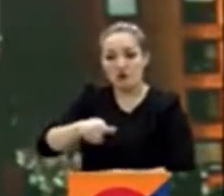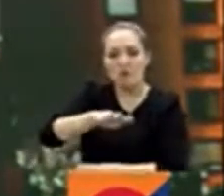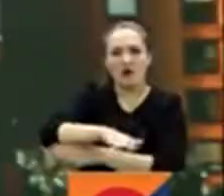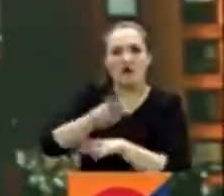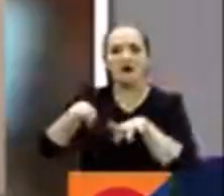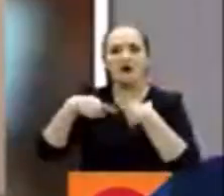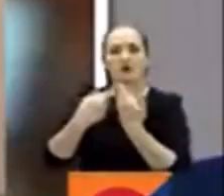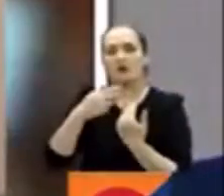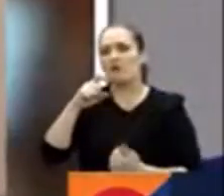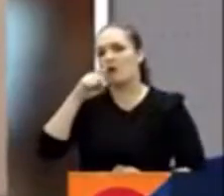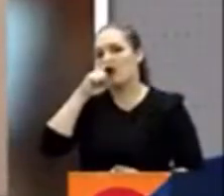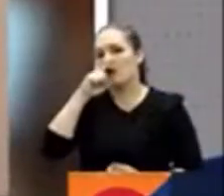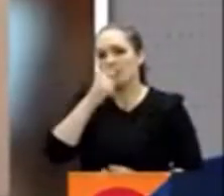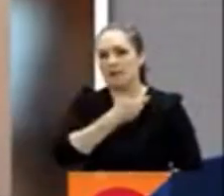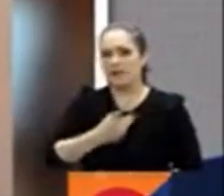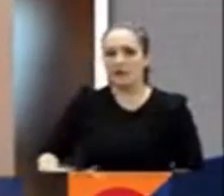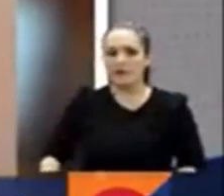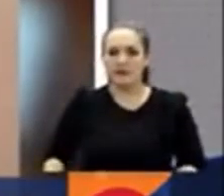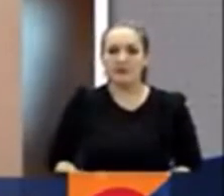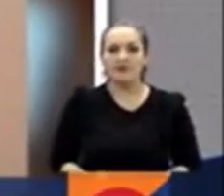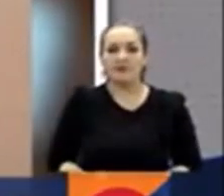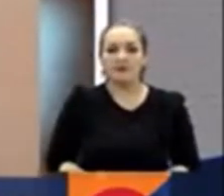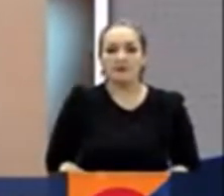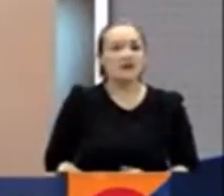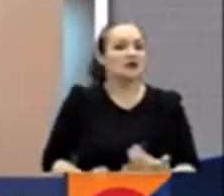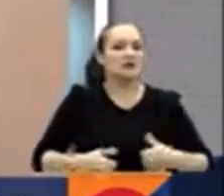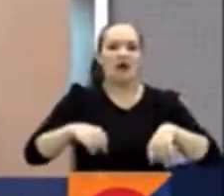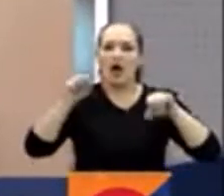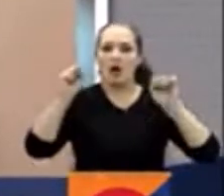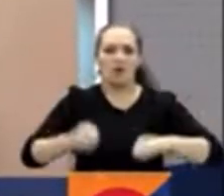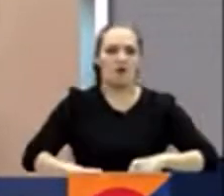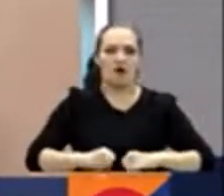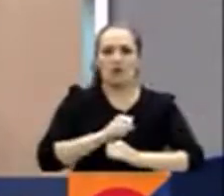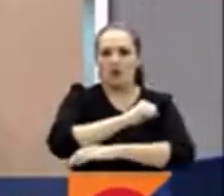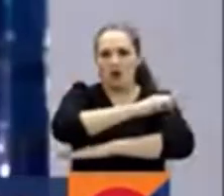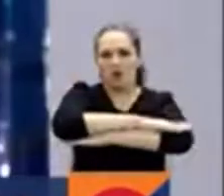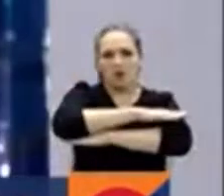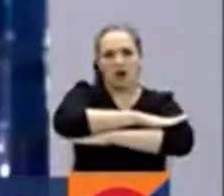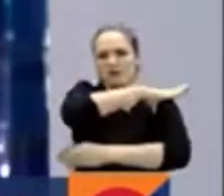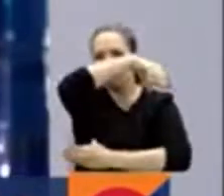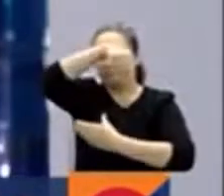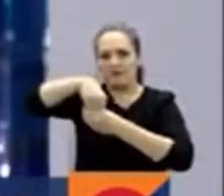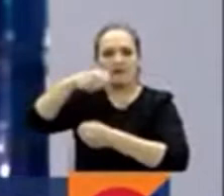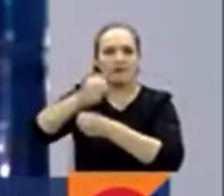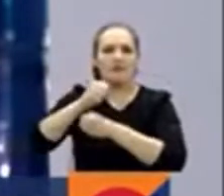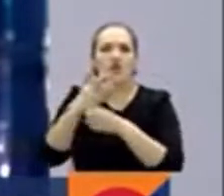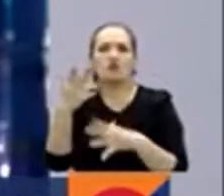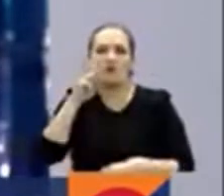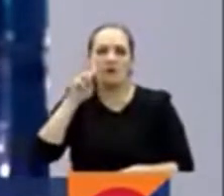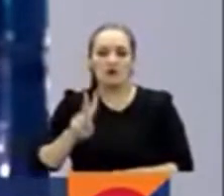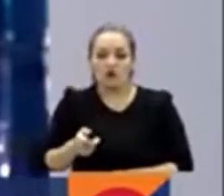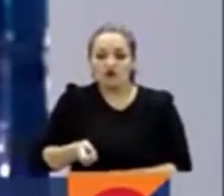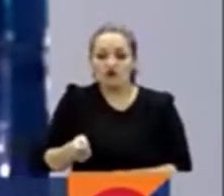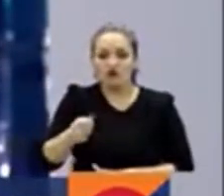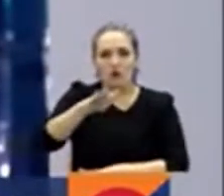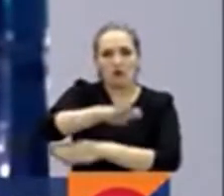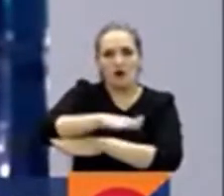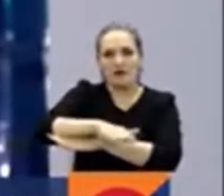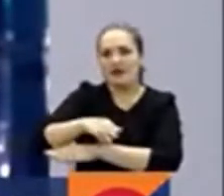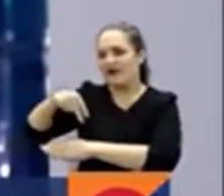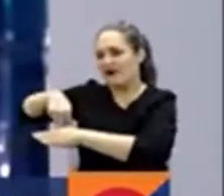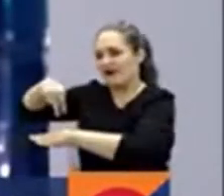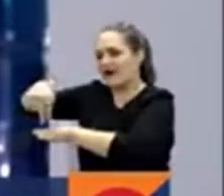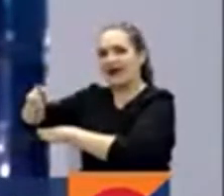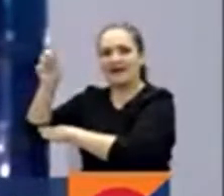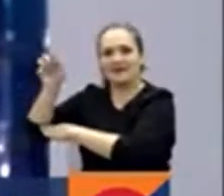Maduro. Armando Benedetti tomó posesión como embajador de Colombia en Venezuela. En la tarde se reunirá con el canciller Carlos Faria y